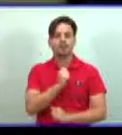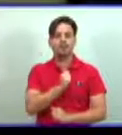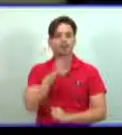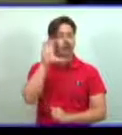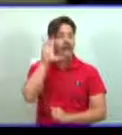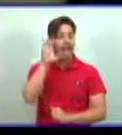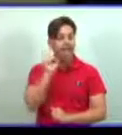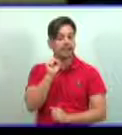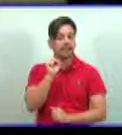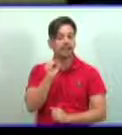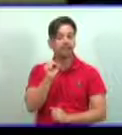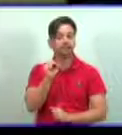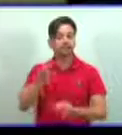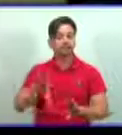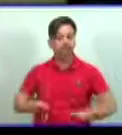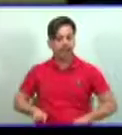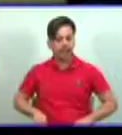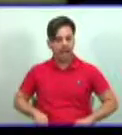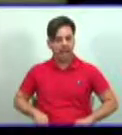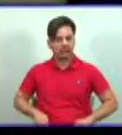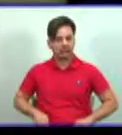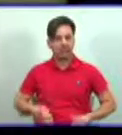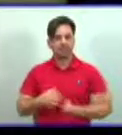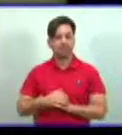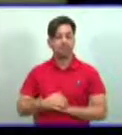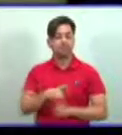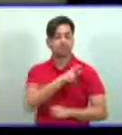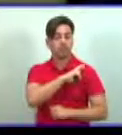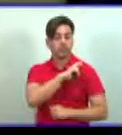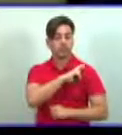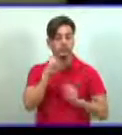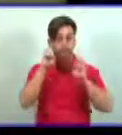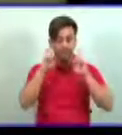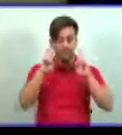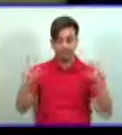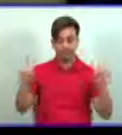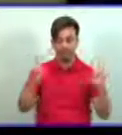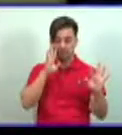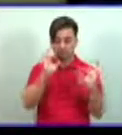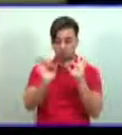la vida. Como siempre, esa es la tarea que les dejo a largo plazo.